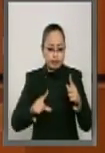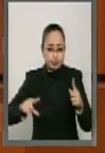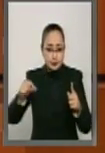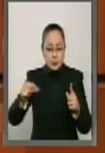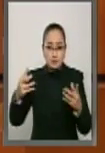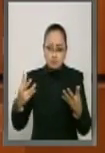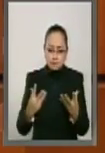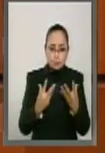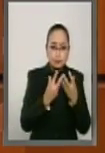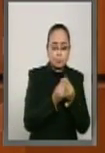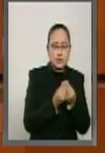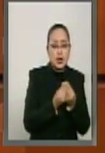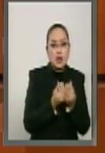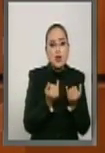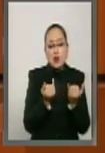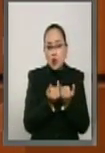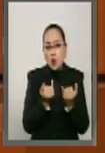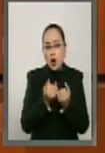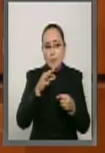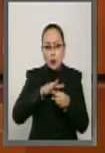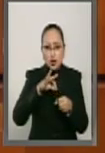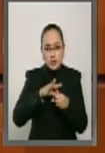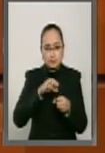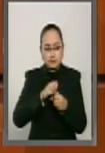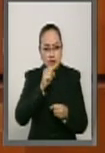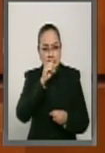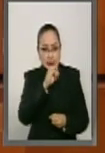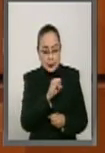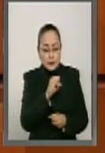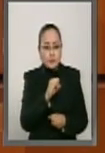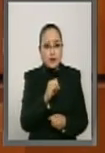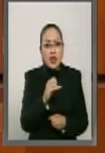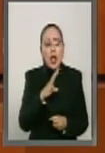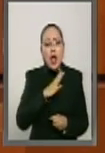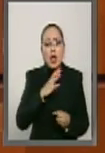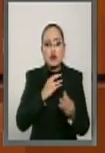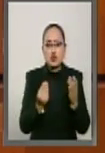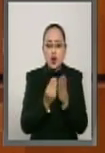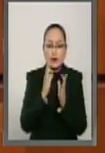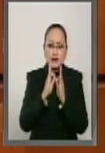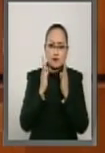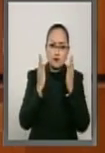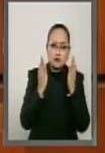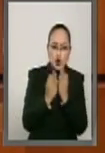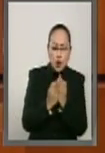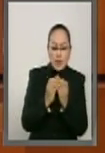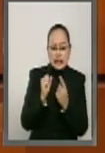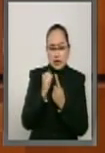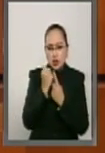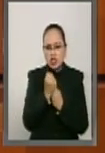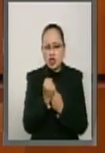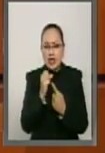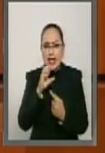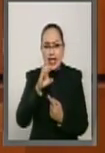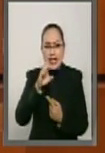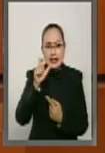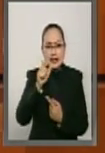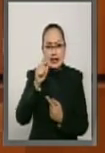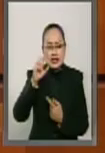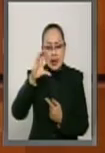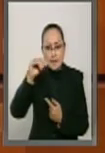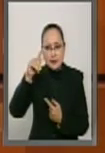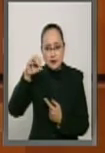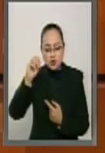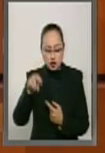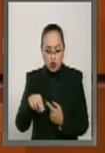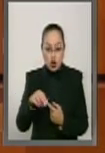se sumen a fin de impulsar mecanismos efectivos ante situaciones excepcionales que